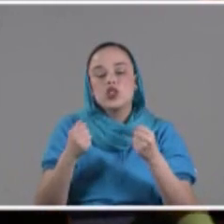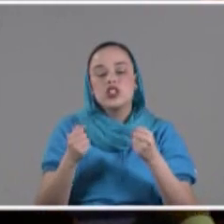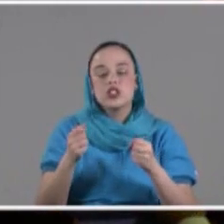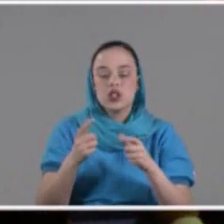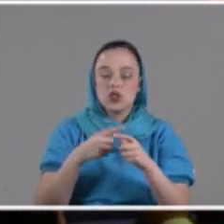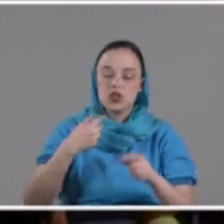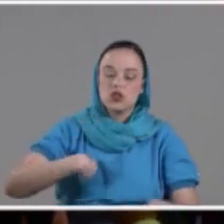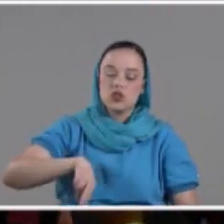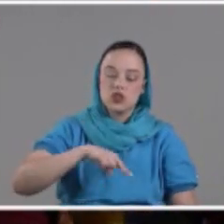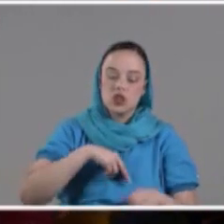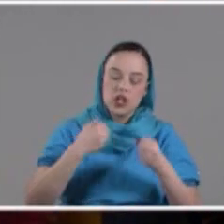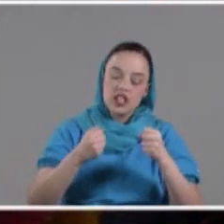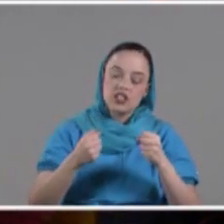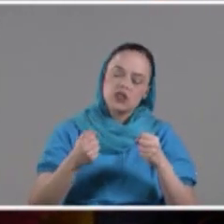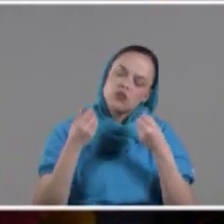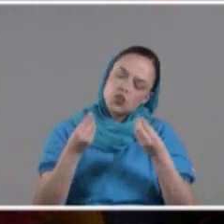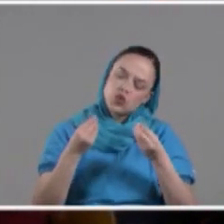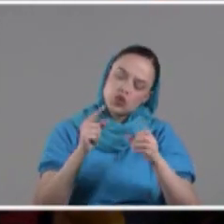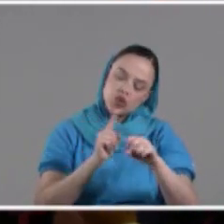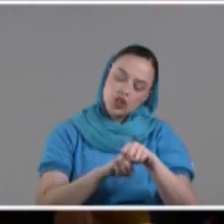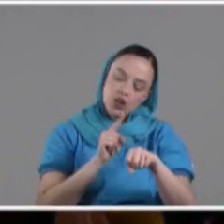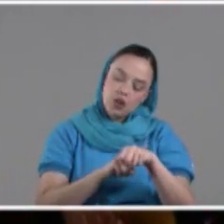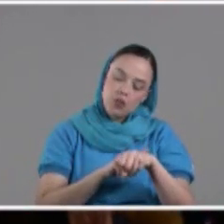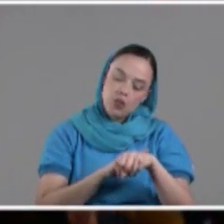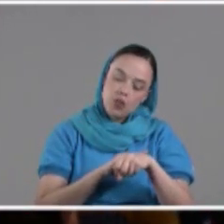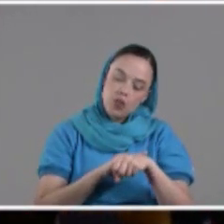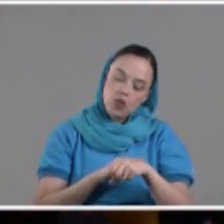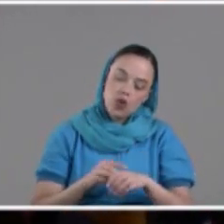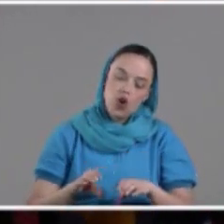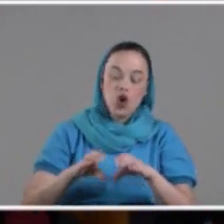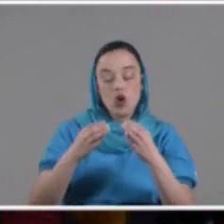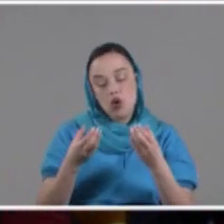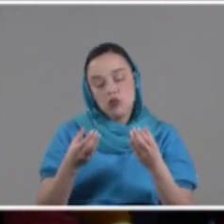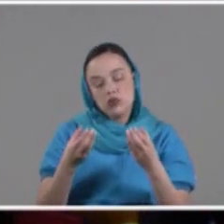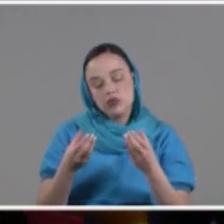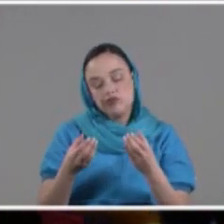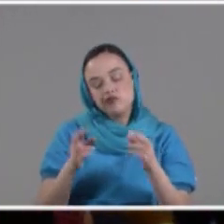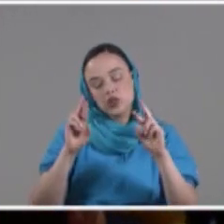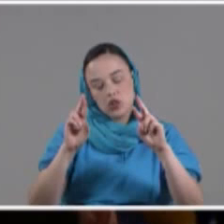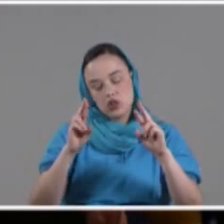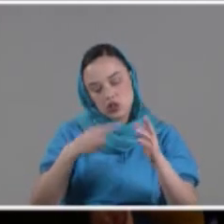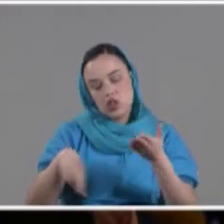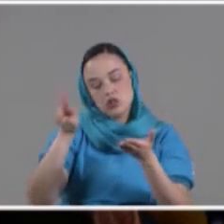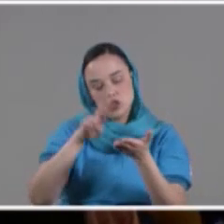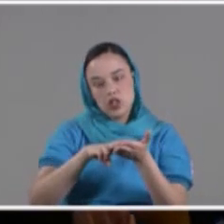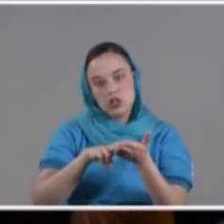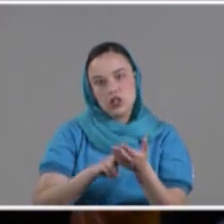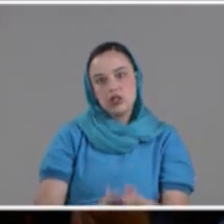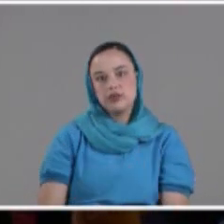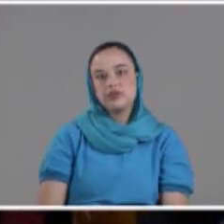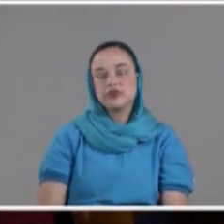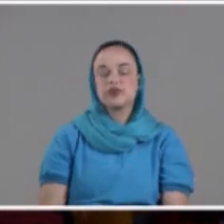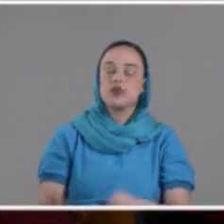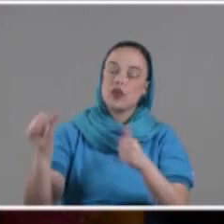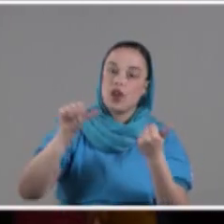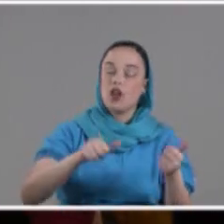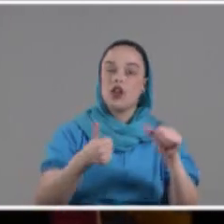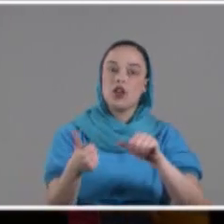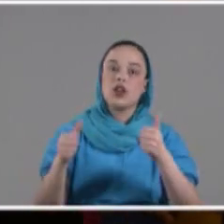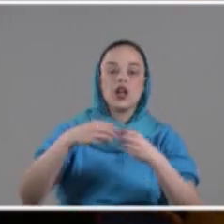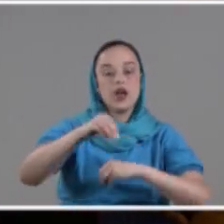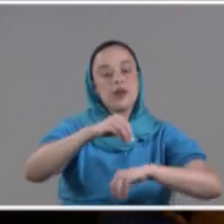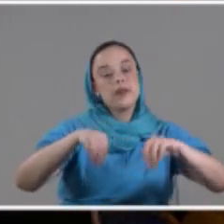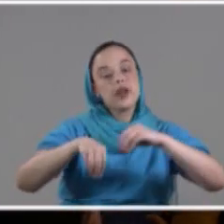hace tanto tiempo como como no resucitaste Aleluya y